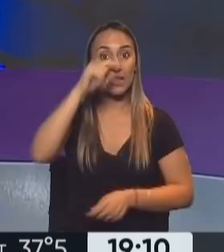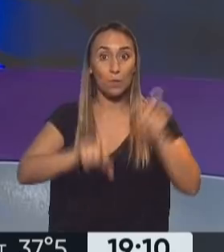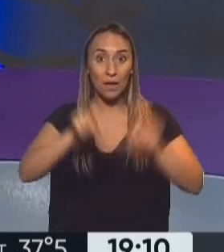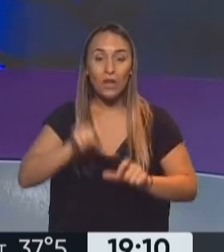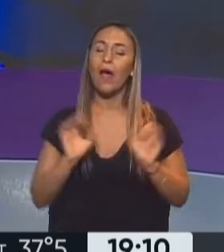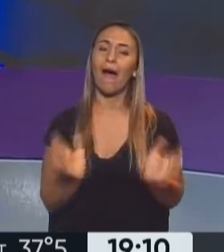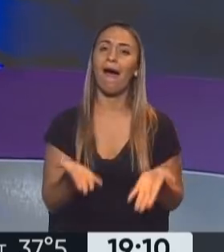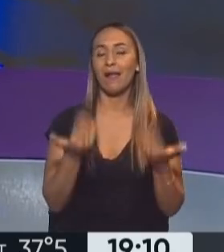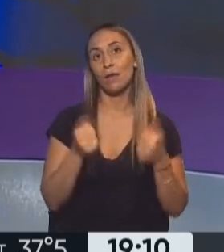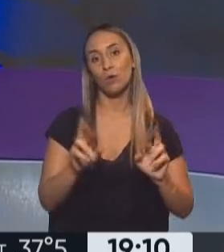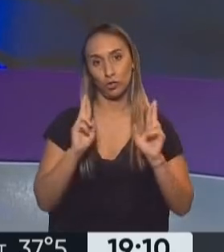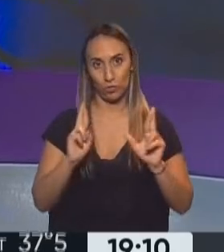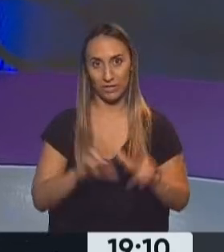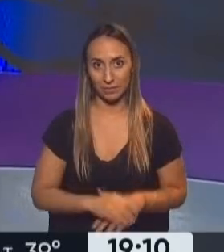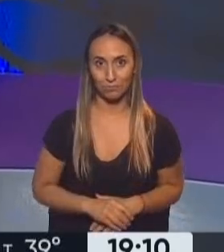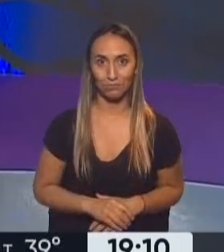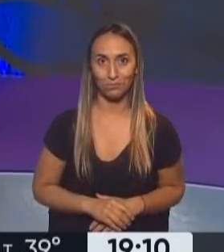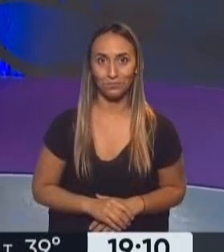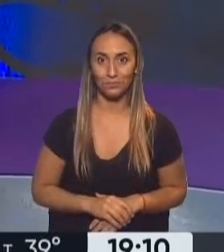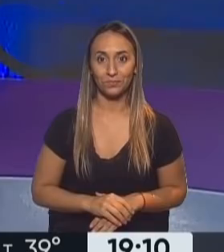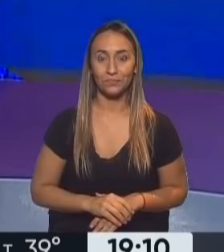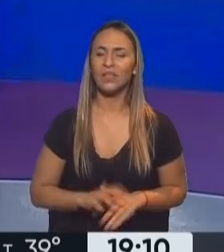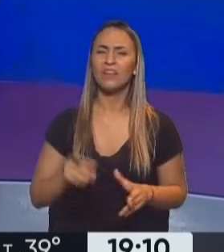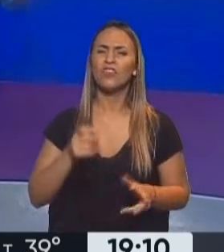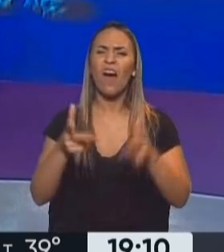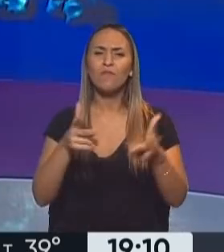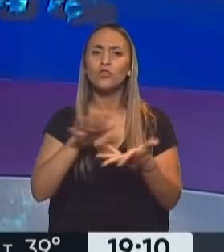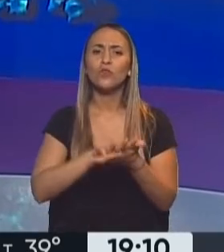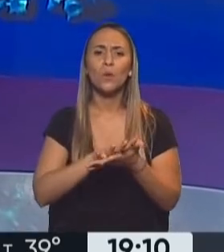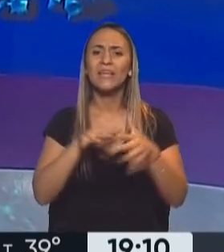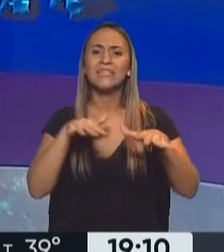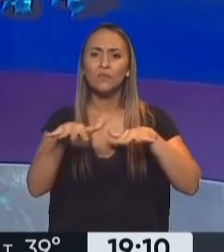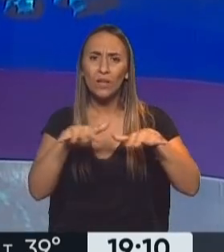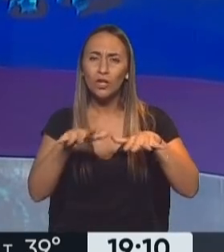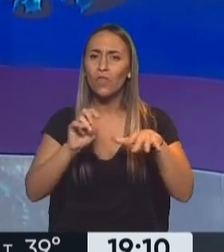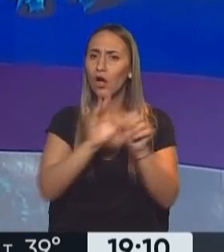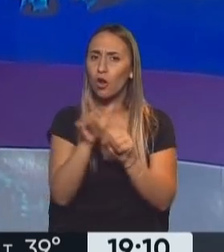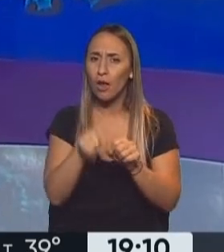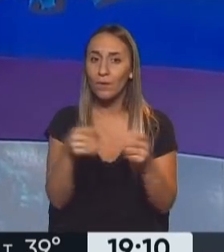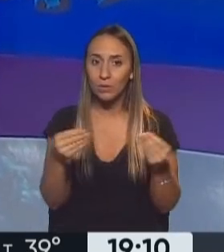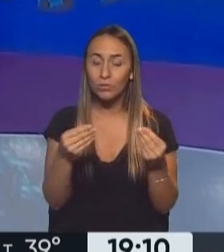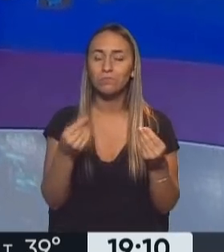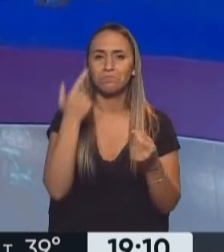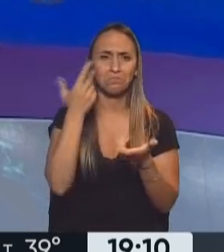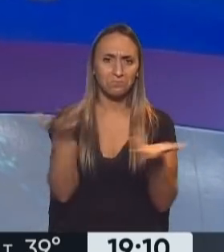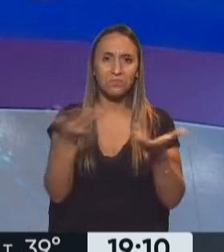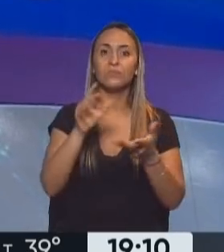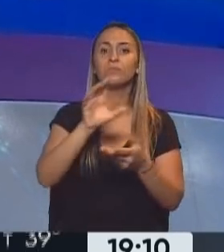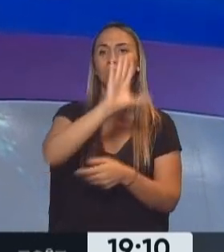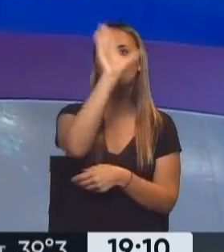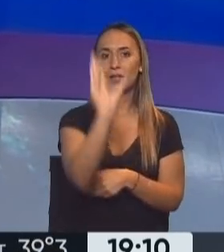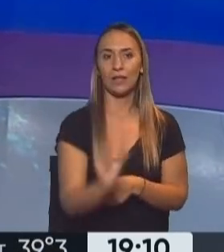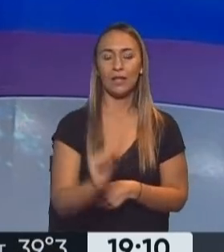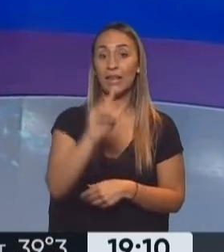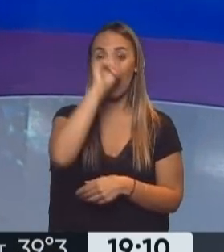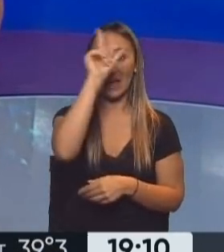7.864.647 hasta el momento, afortunadamente, por supuesto. Cuando hablamos de sala de situación COVID, también abrimos un poquito el panorama en lo que refiere